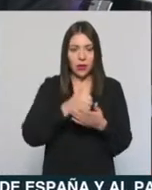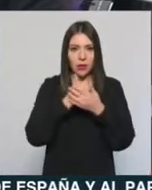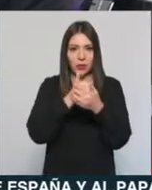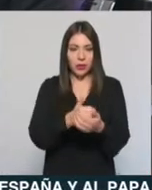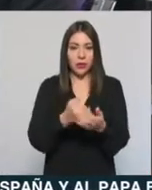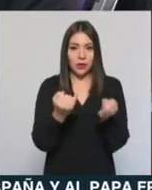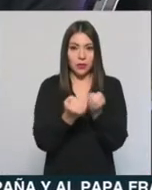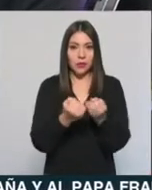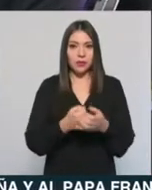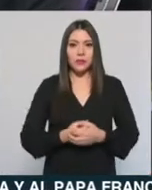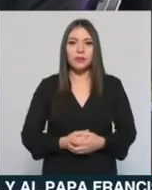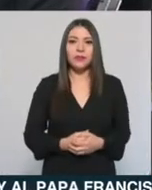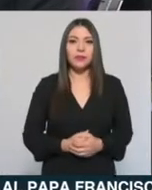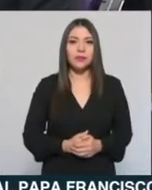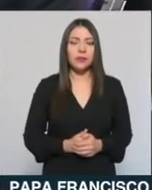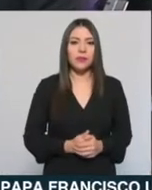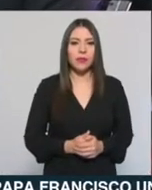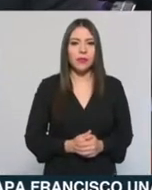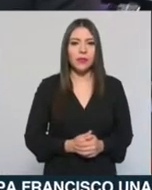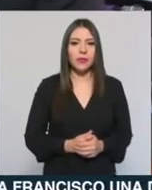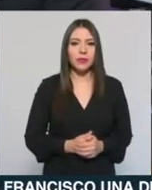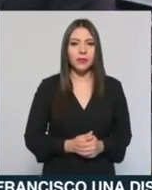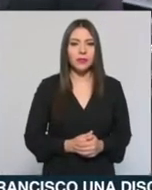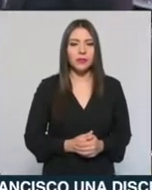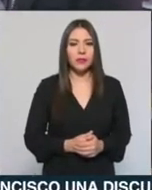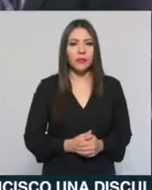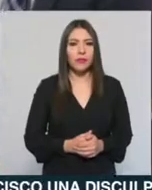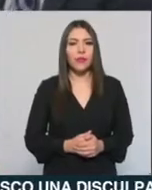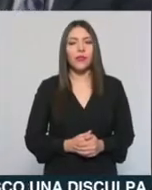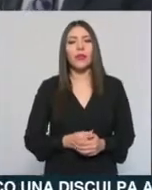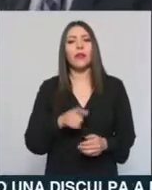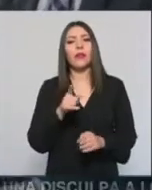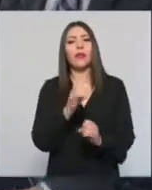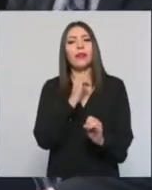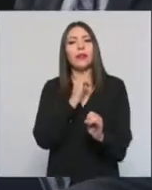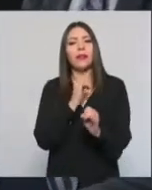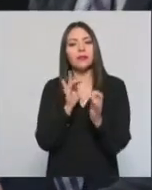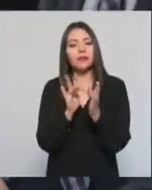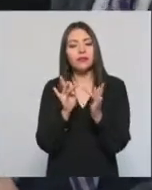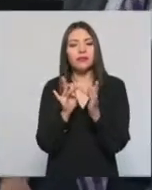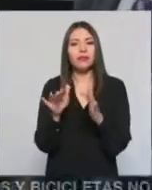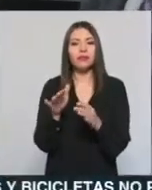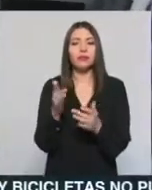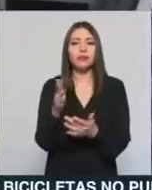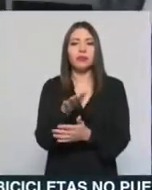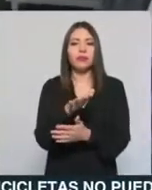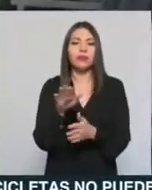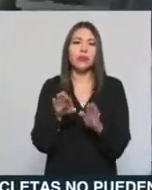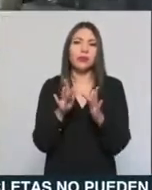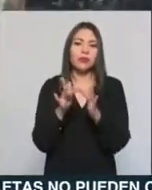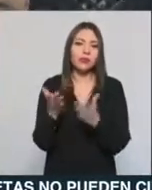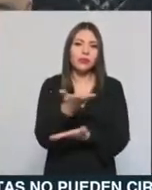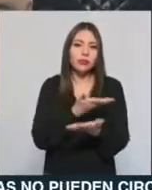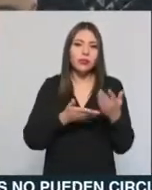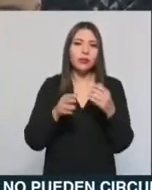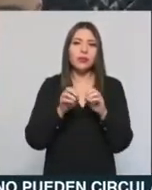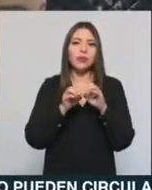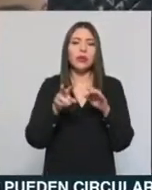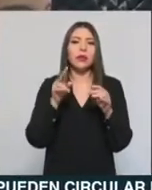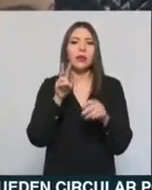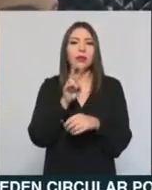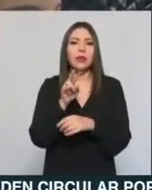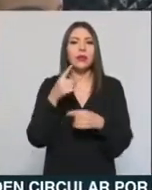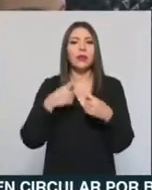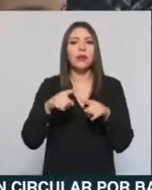¿no? En redes sociales, en televisión, en todos los lugares está como muy de moda lo que le llaman microblading,